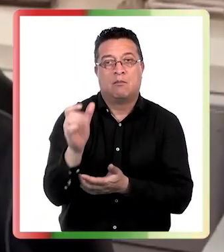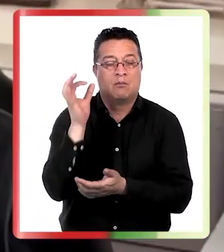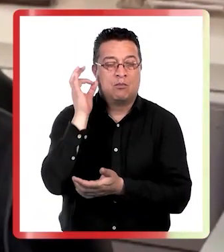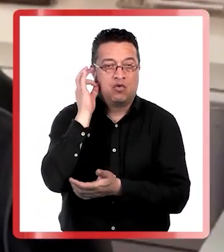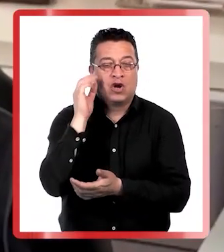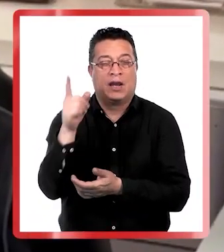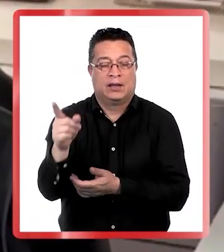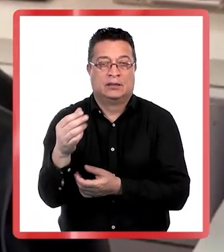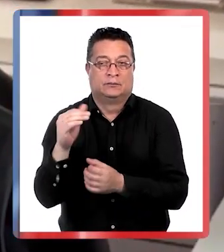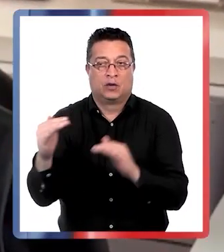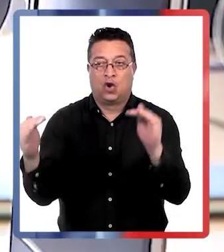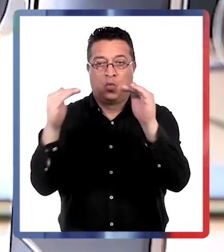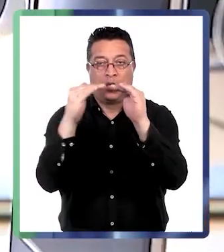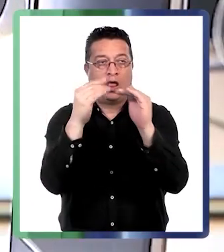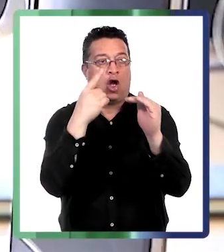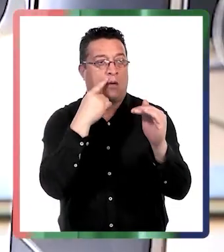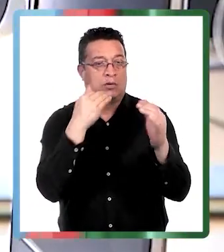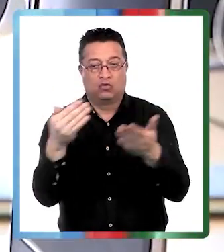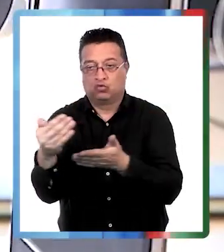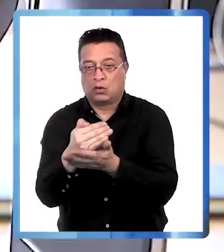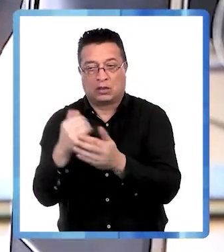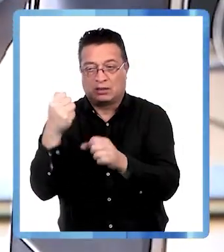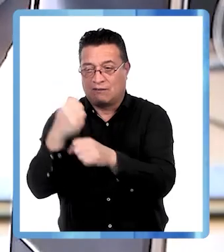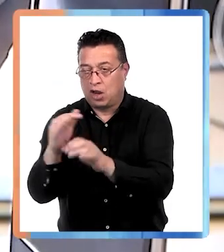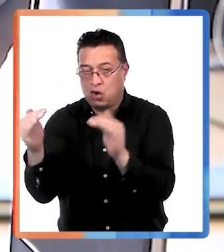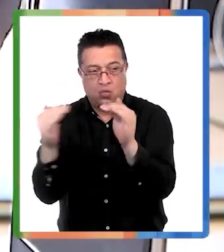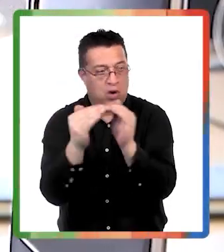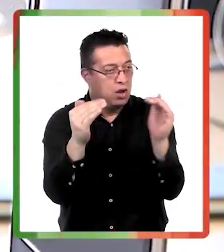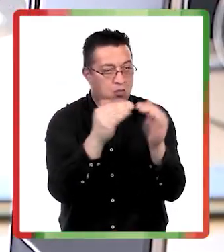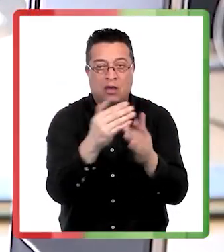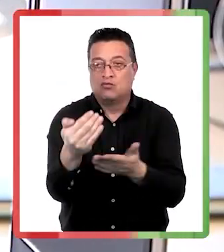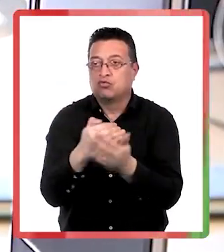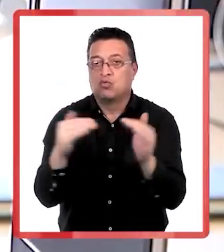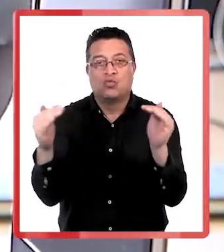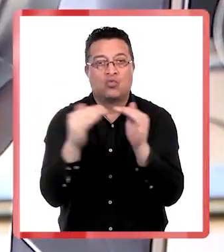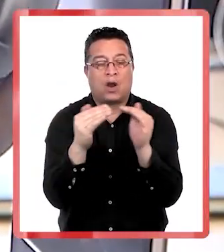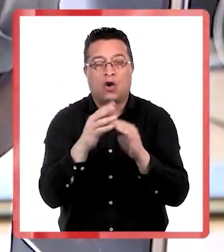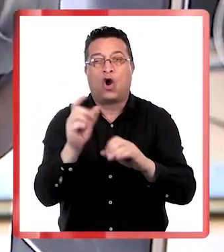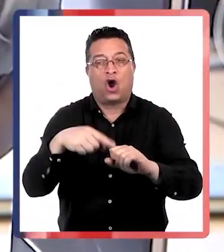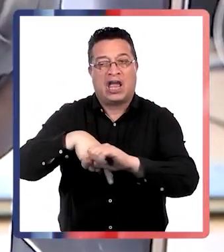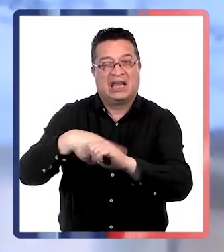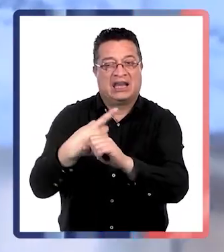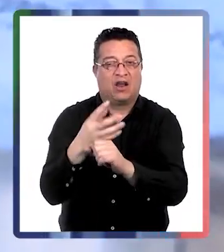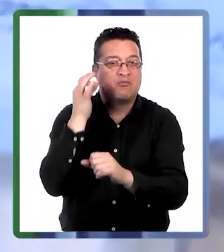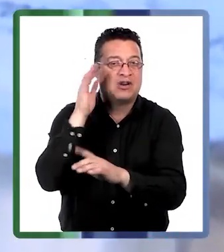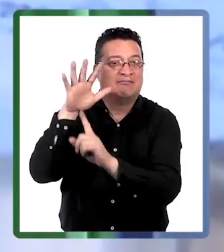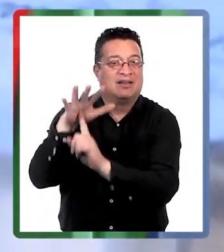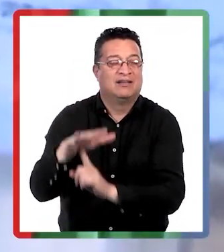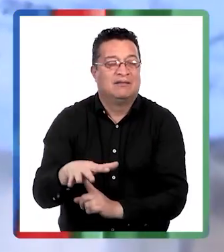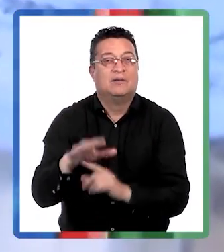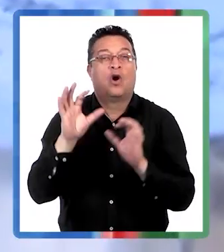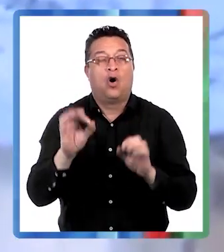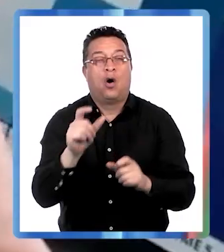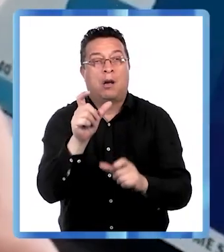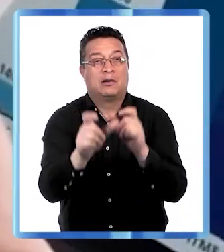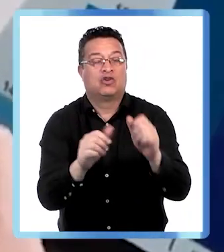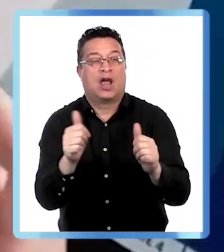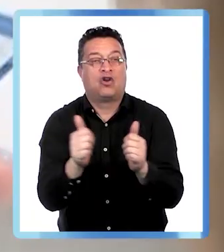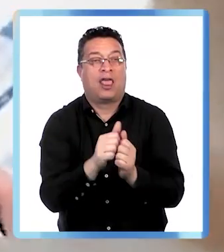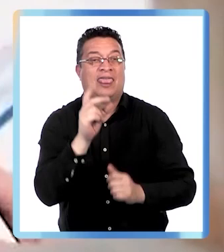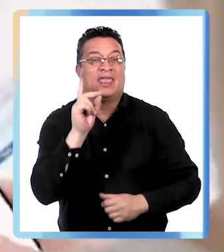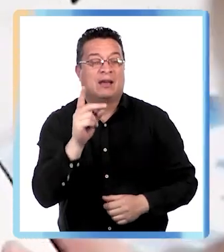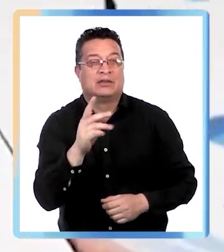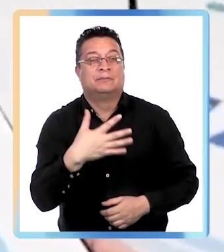una mujer sintió que ganaba lo mismo que un hombre por el mismo tipo de trabajo o no, o sintió que por su género ganó menos, o una persona